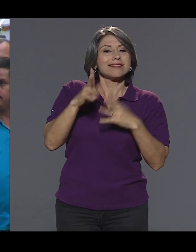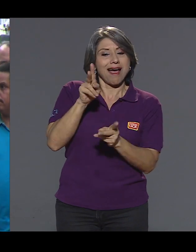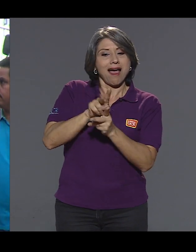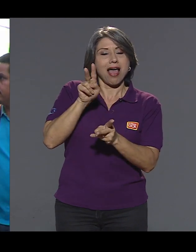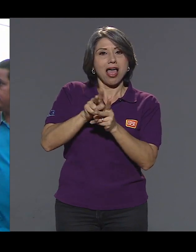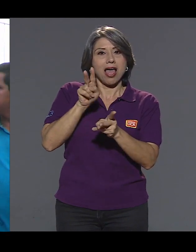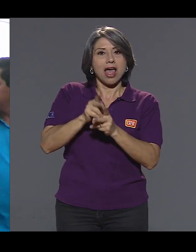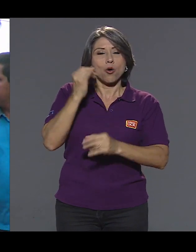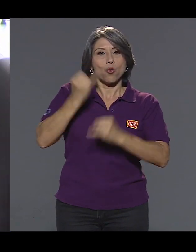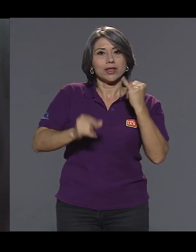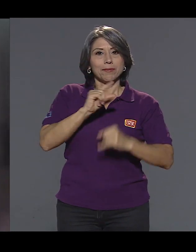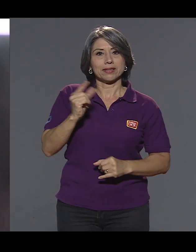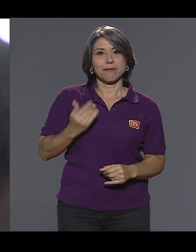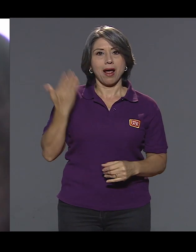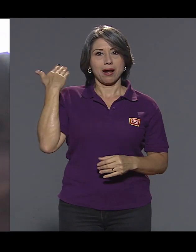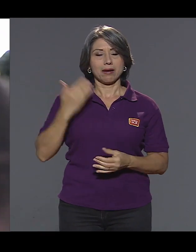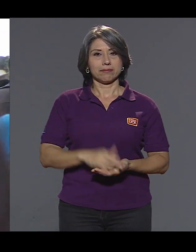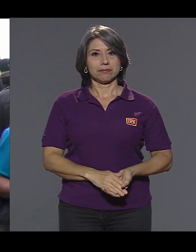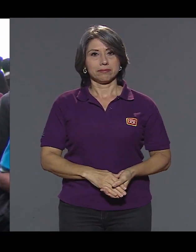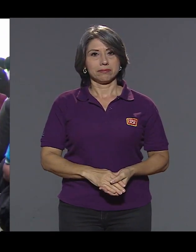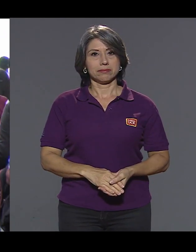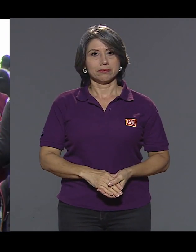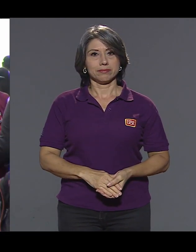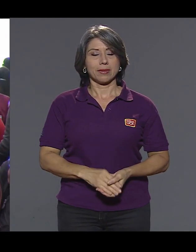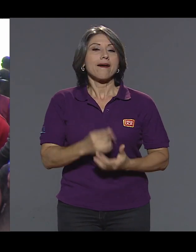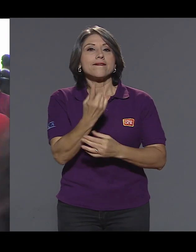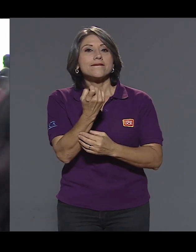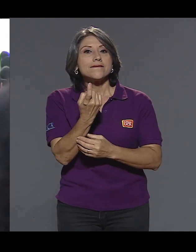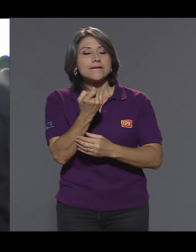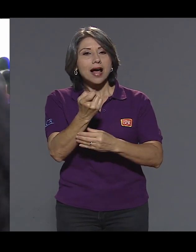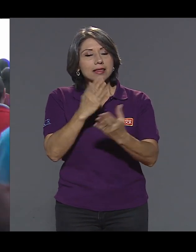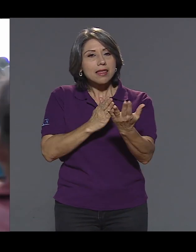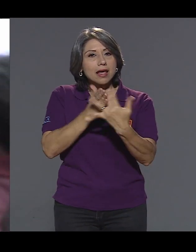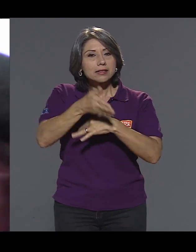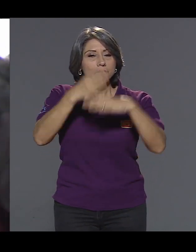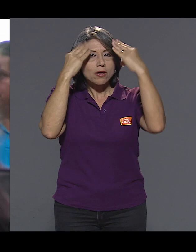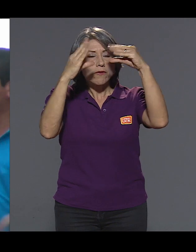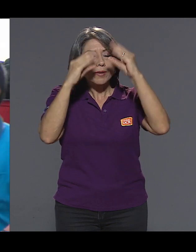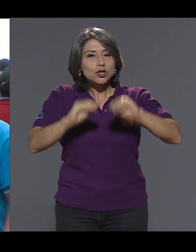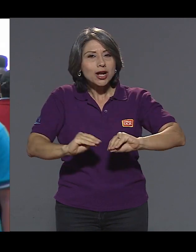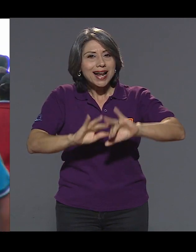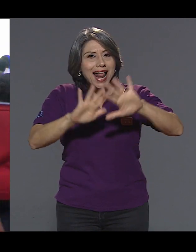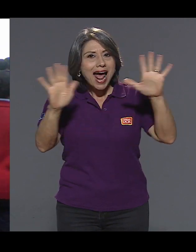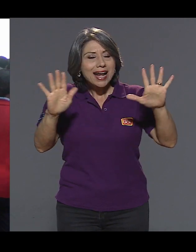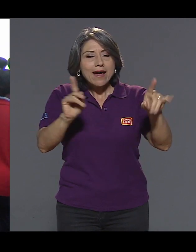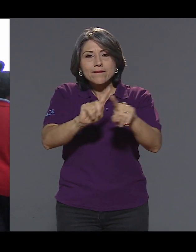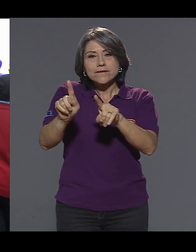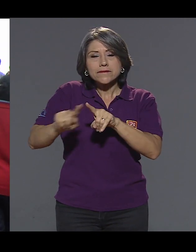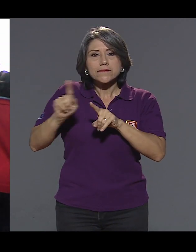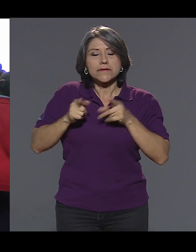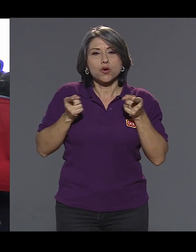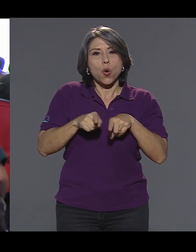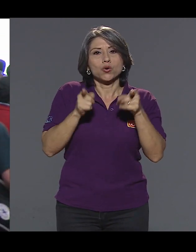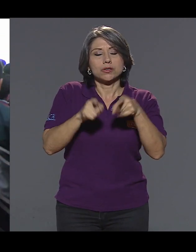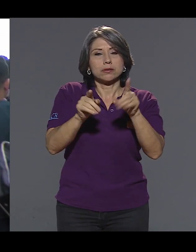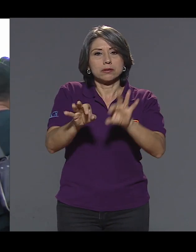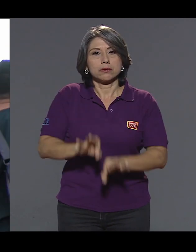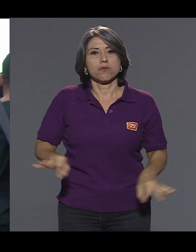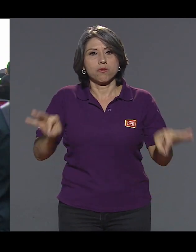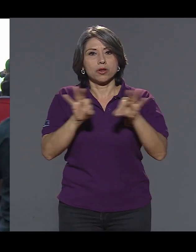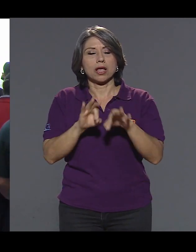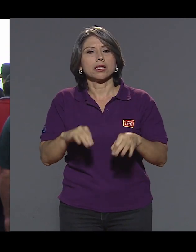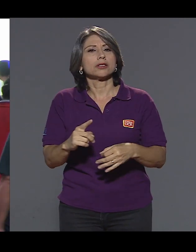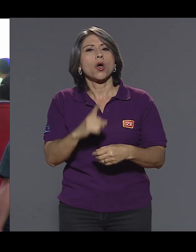en la última semana. La falta de acceso a la información clara tiene varias consecuencias importantes. Una